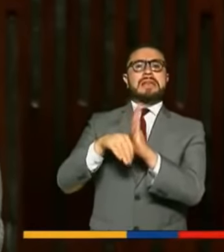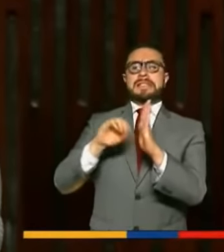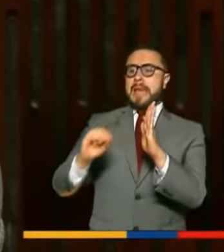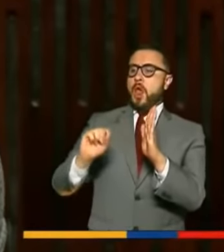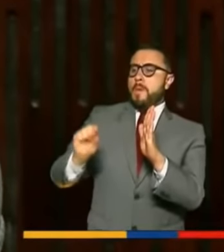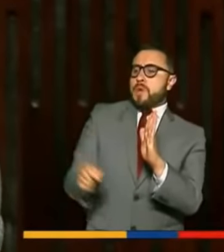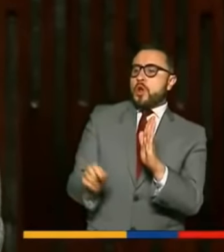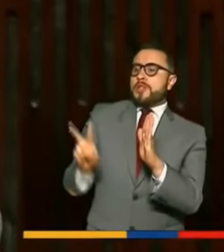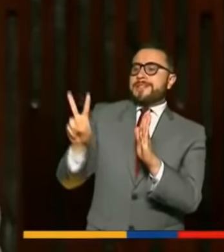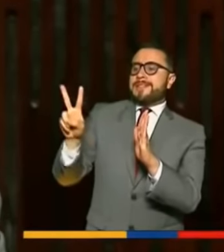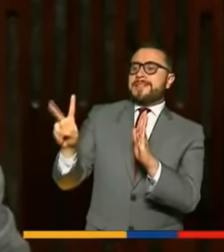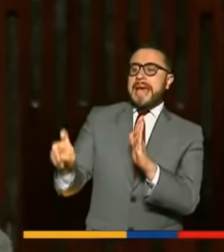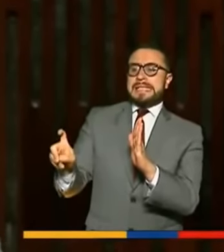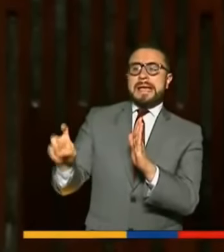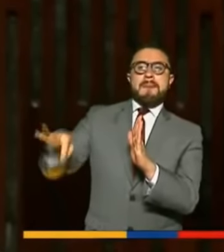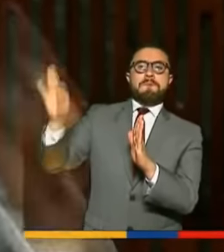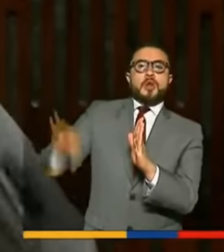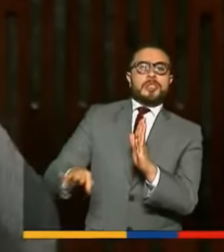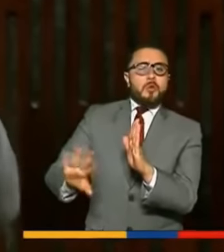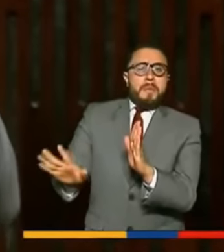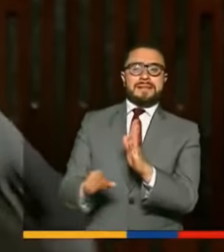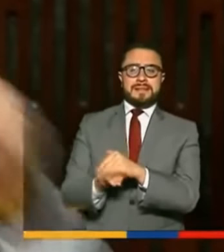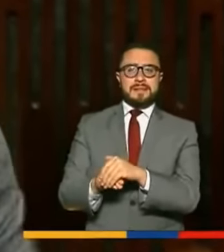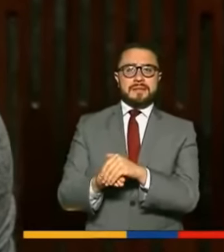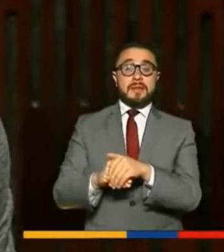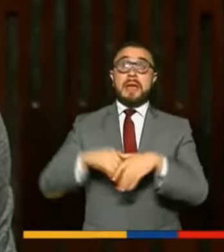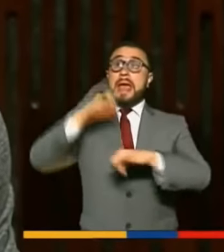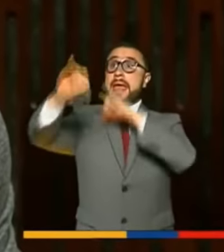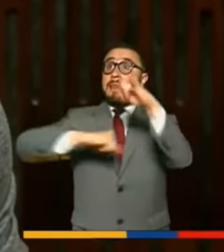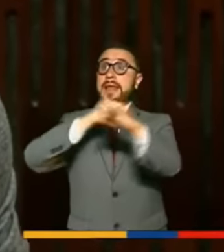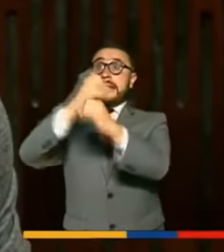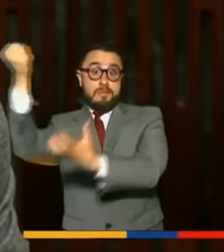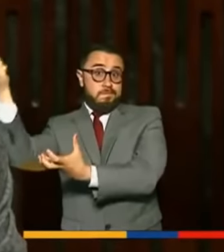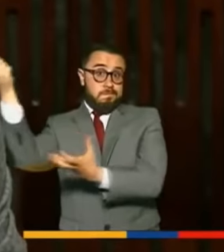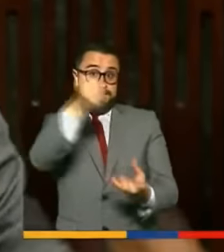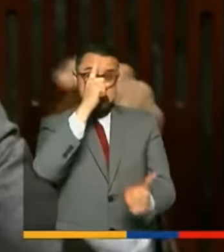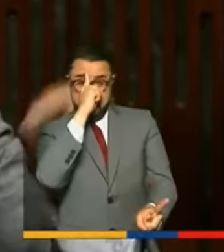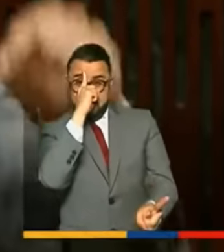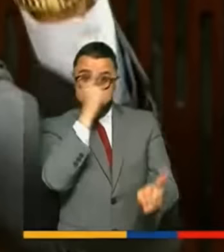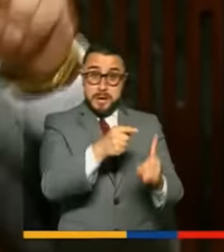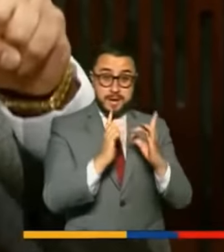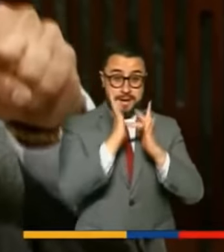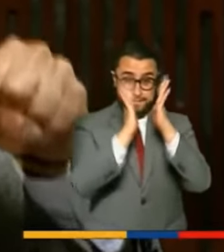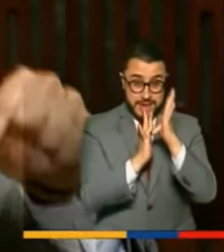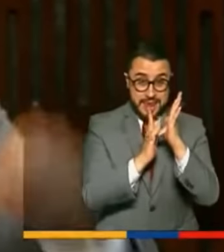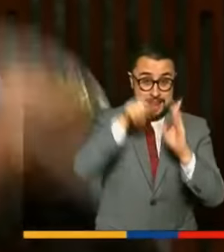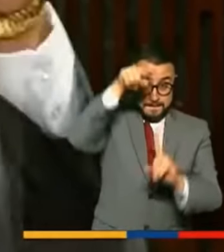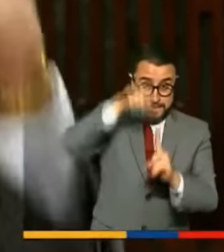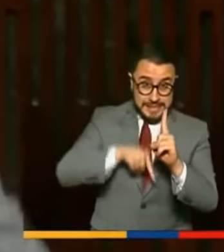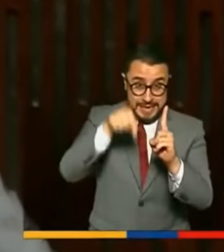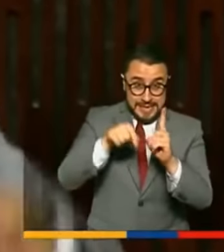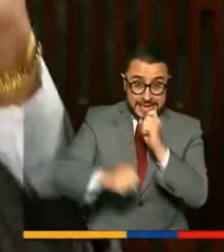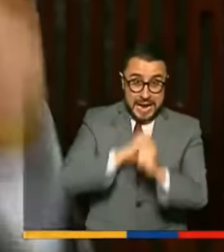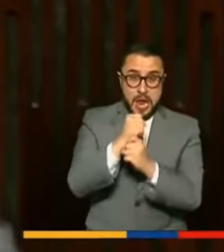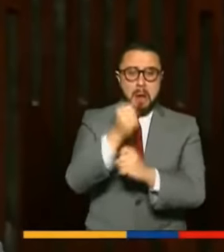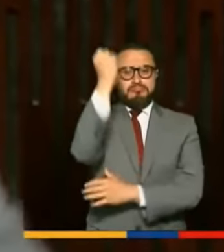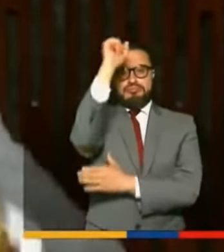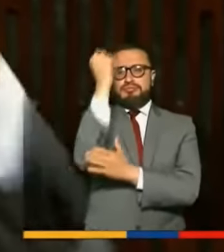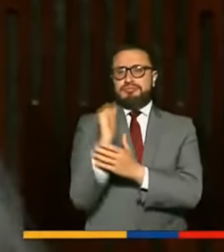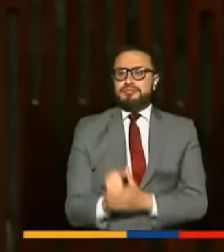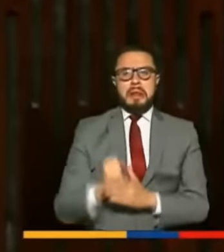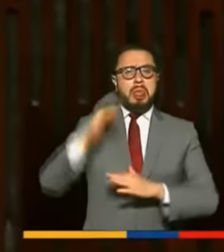un 0.6%. La inversión extranjera directa en el mes de abril, en este año, decayó, se